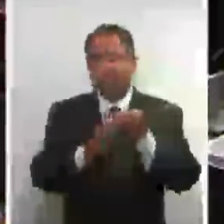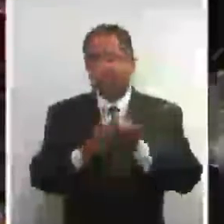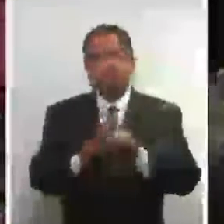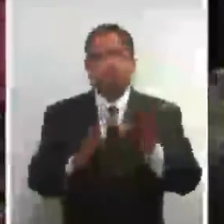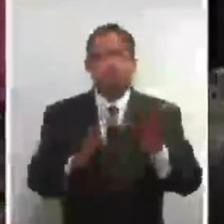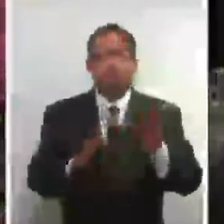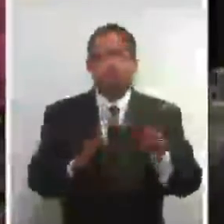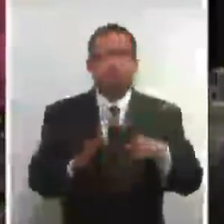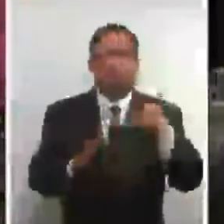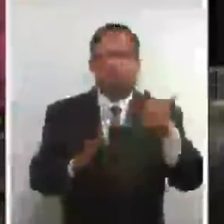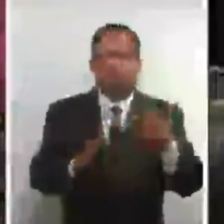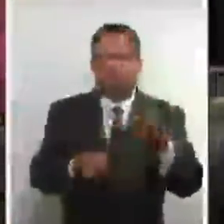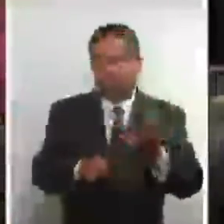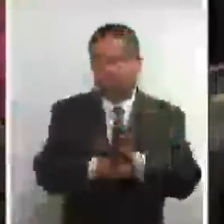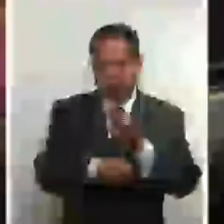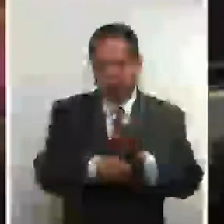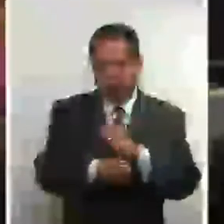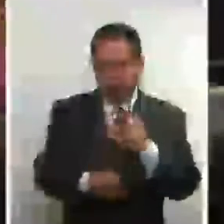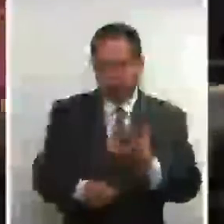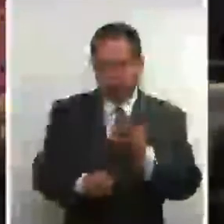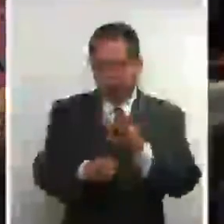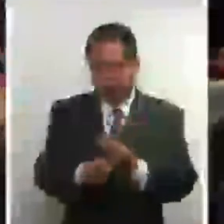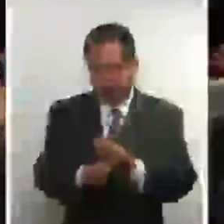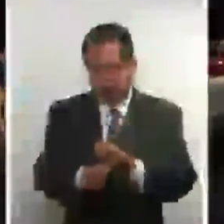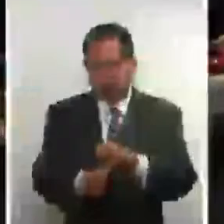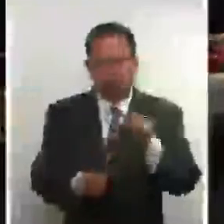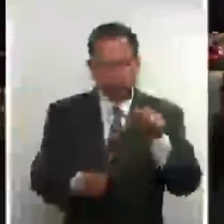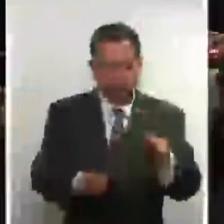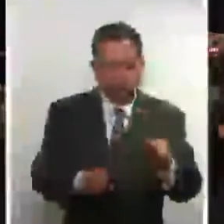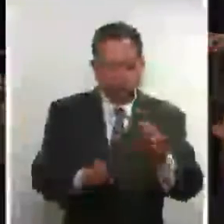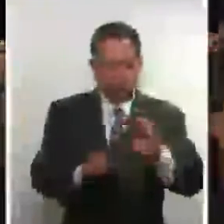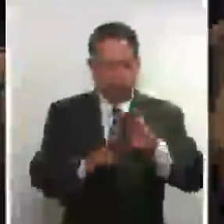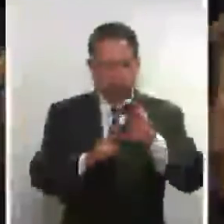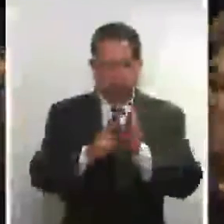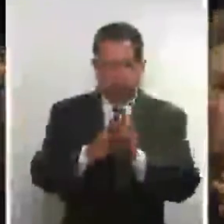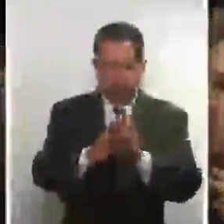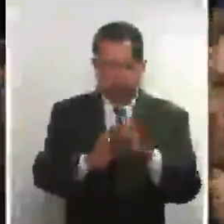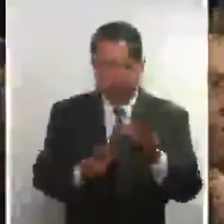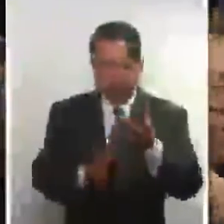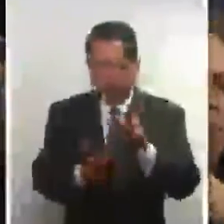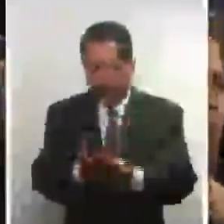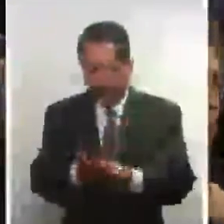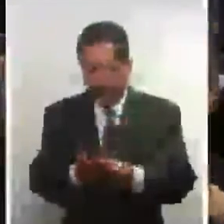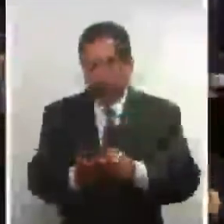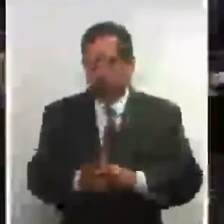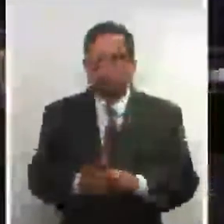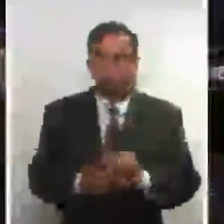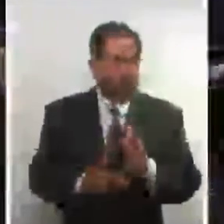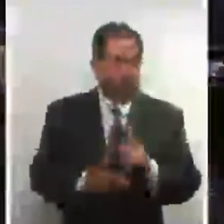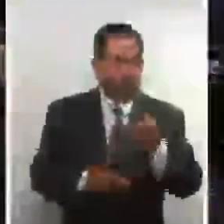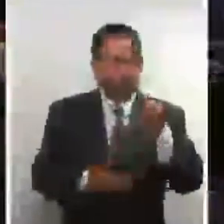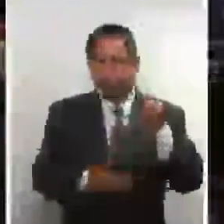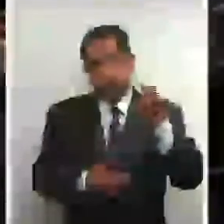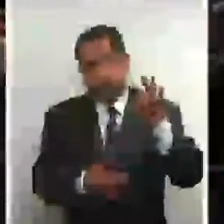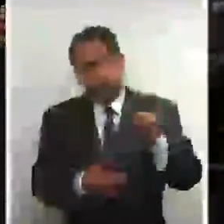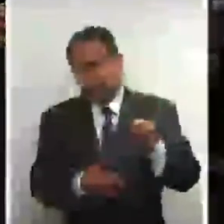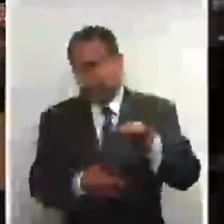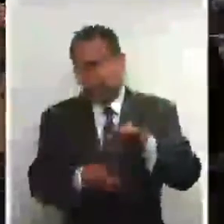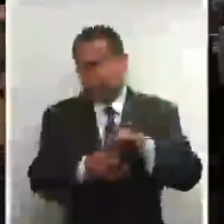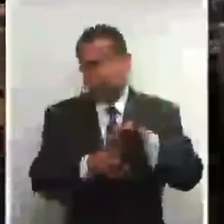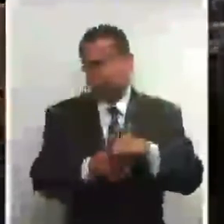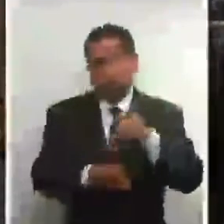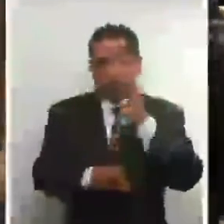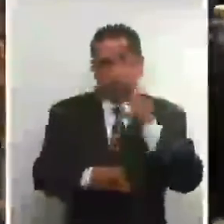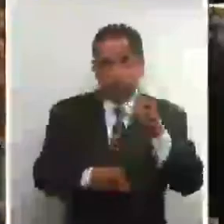48 con las modificaciones de la comisión. Hasta este momento van 29 votos a